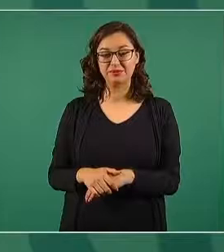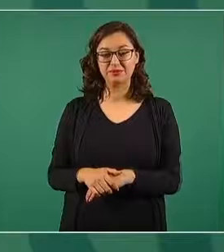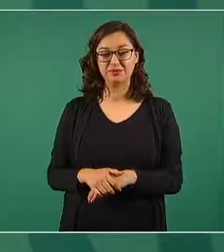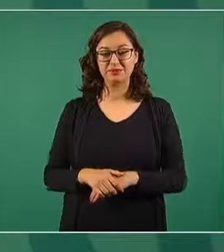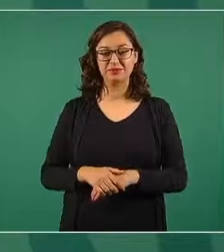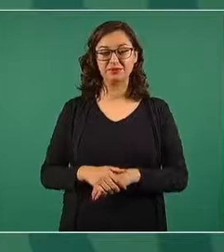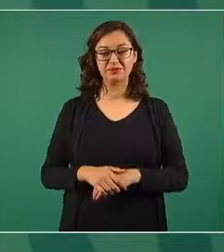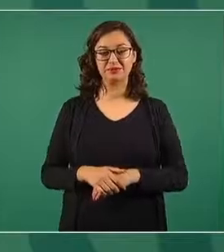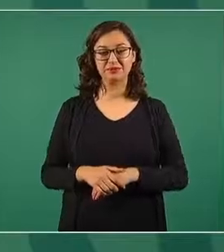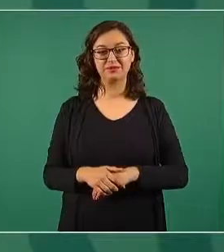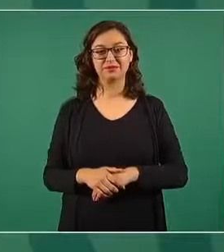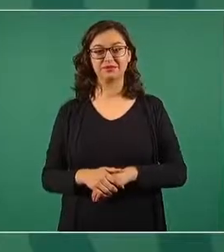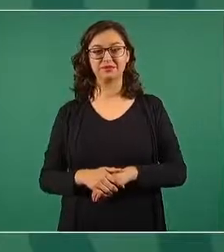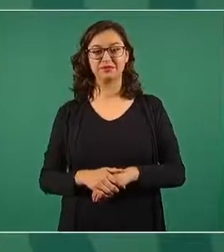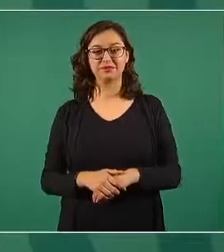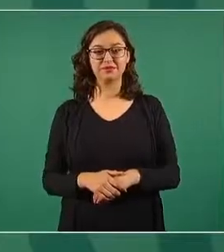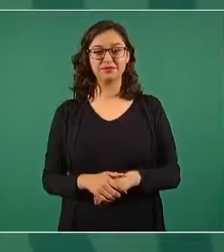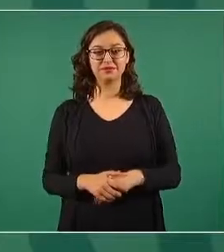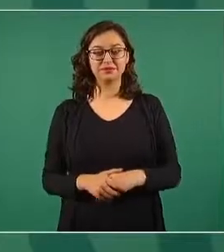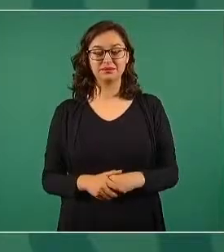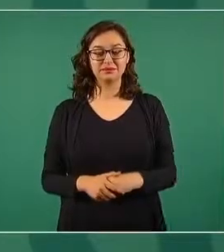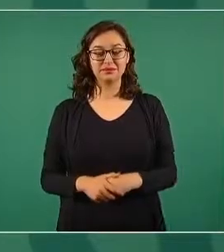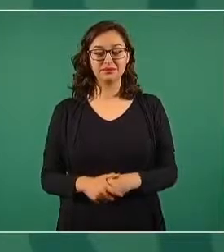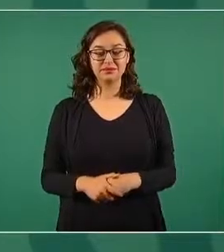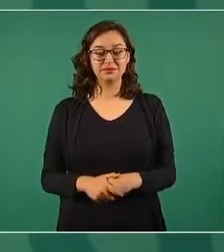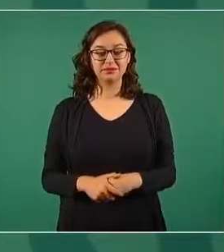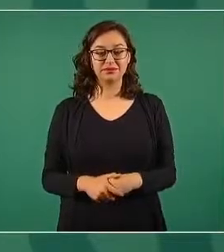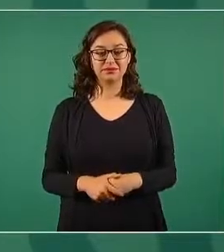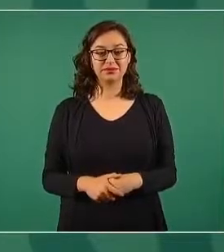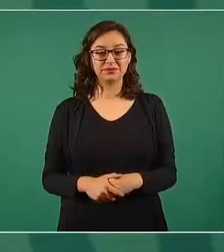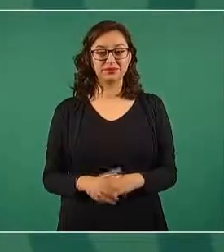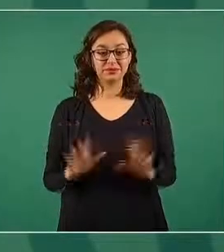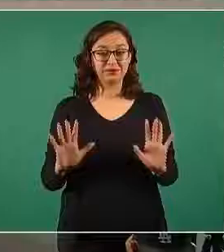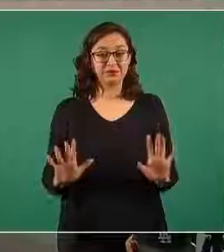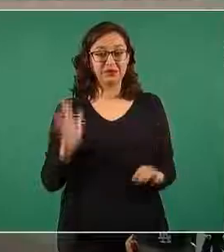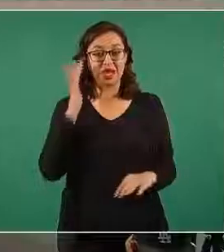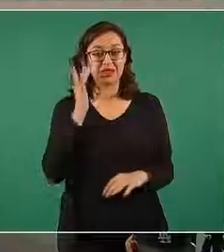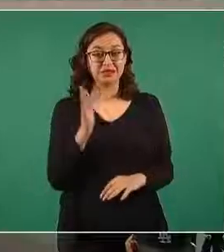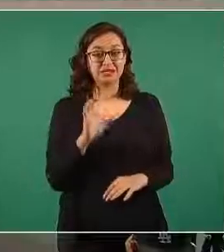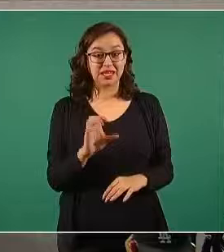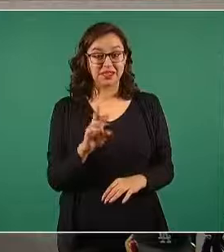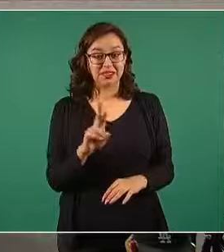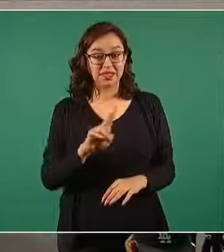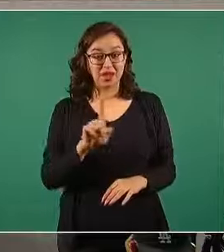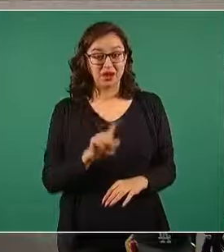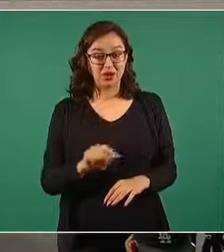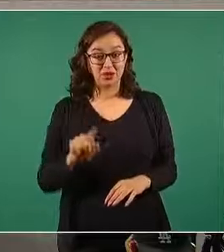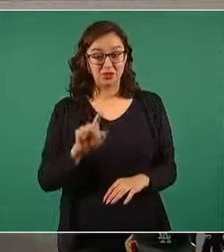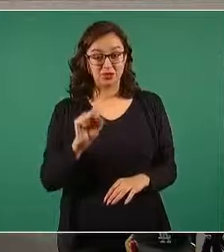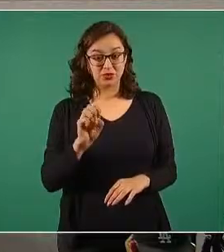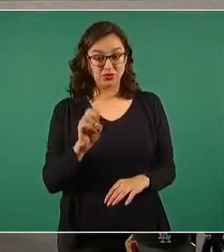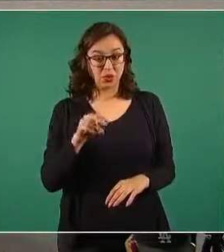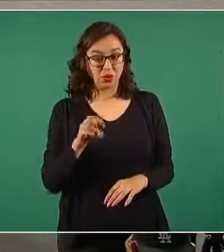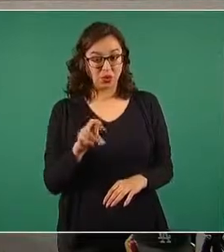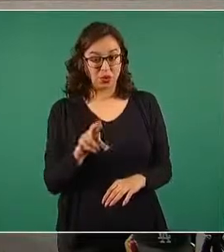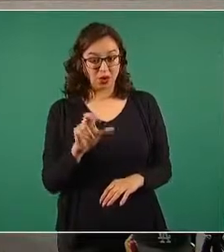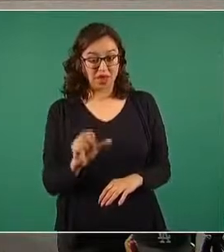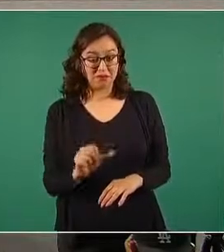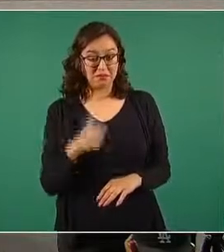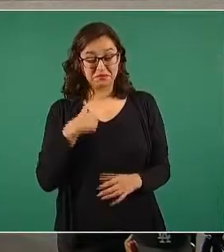Pues los más pequeñitos. ¿dónde? Había dicho Santa Cruz de Sonora, pero pues por ahí andan también entre